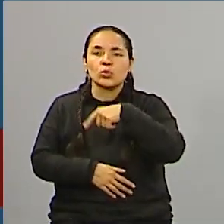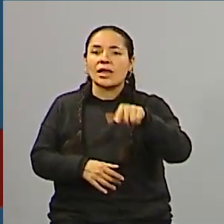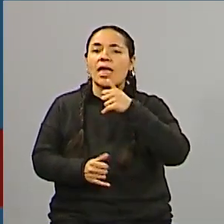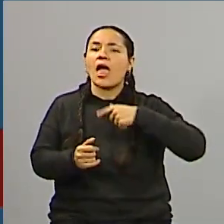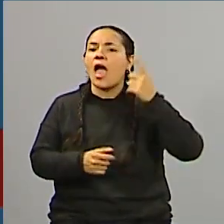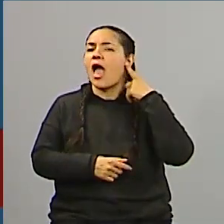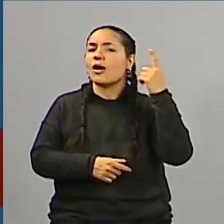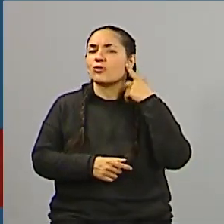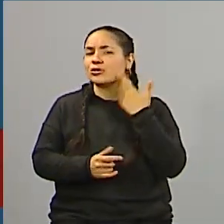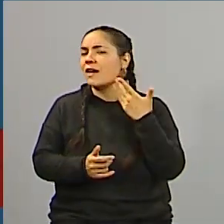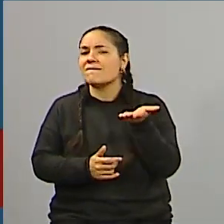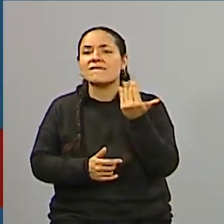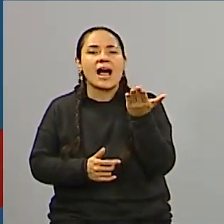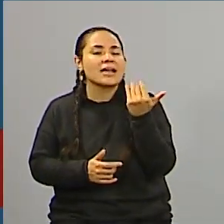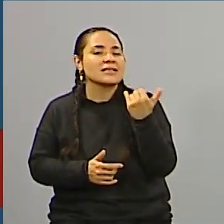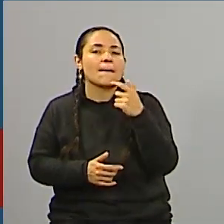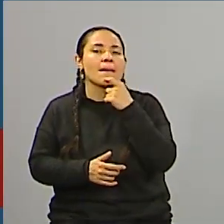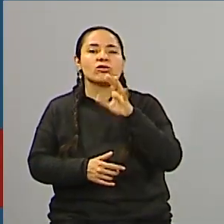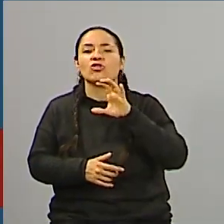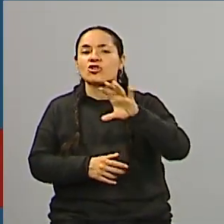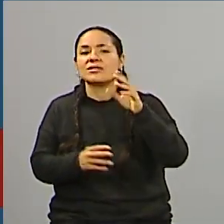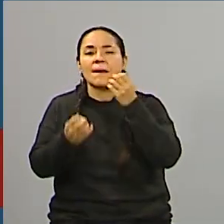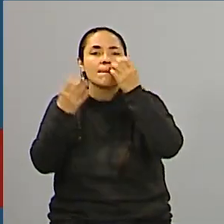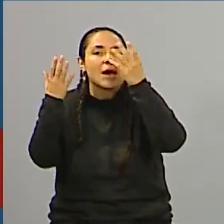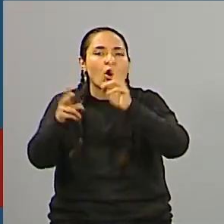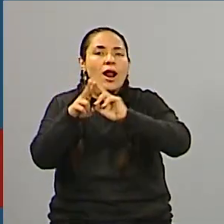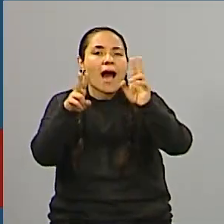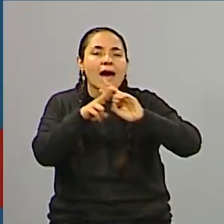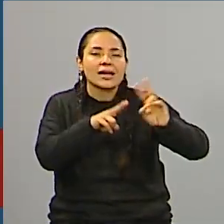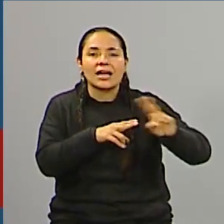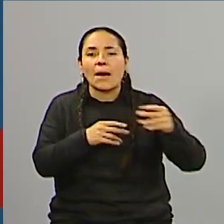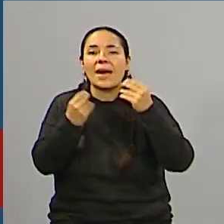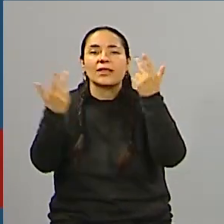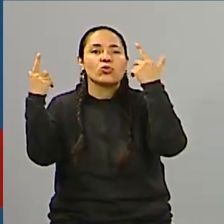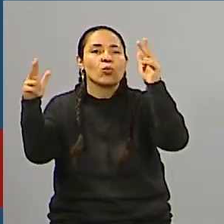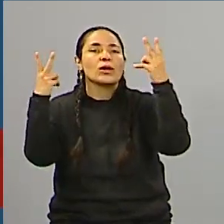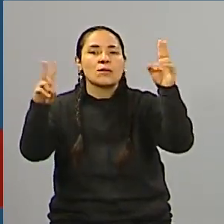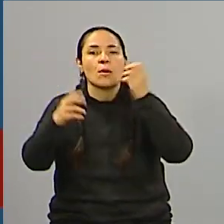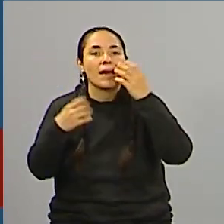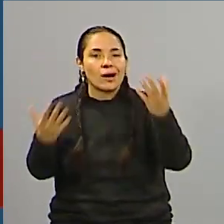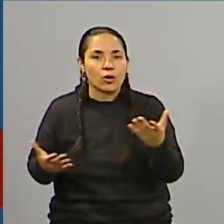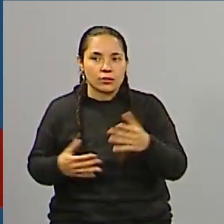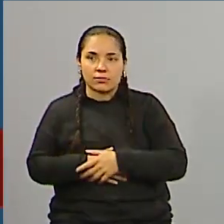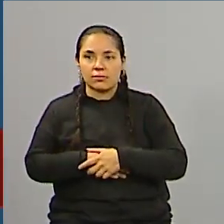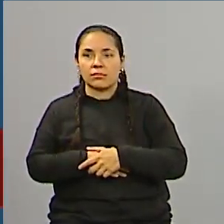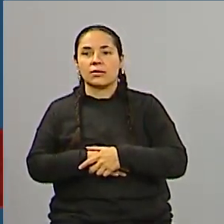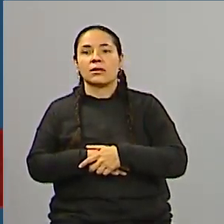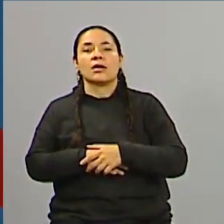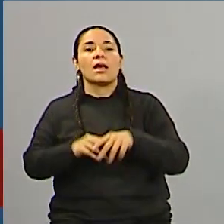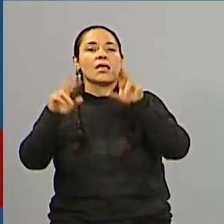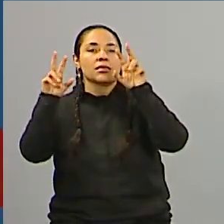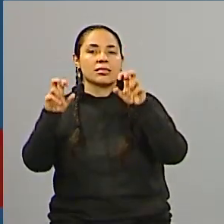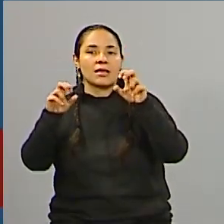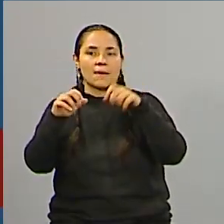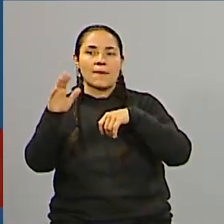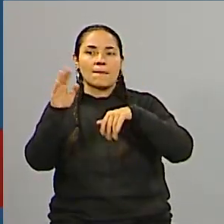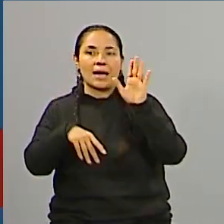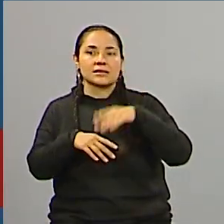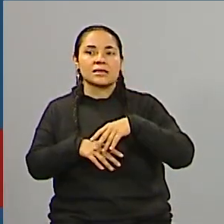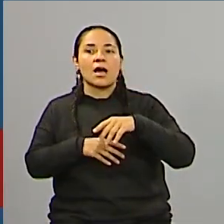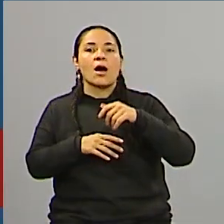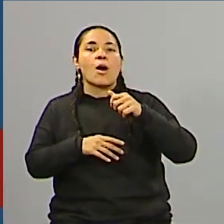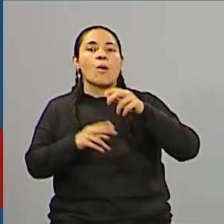hay situaciones clave que generan ese movimiento que ustedes necesitan en el sector turístico. Pero también es importante